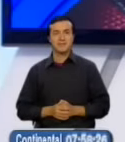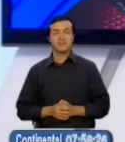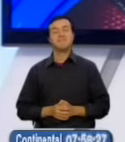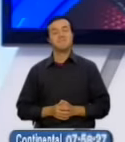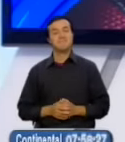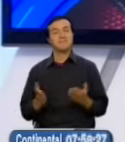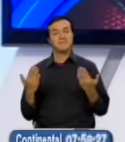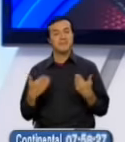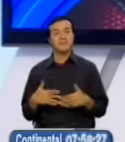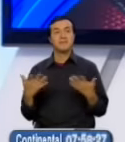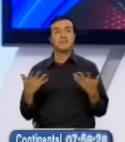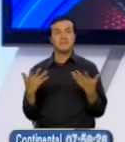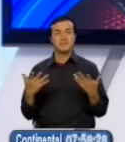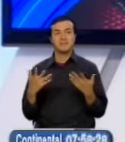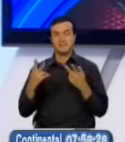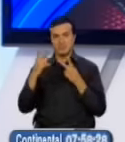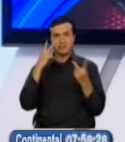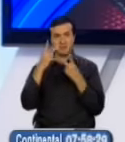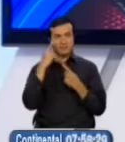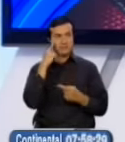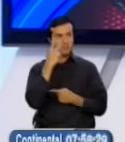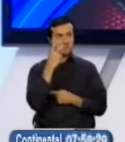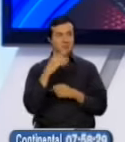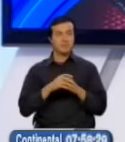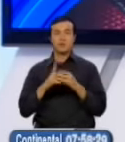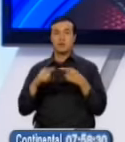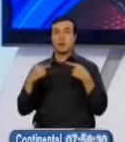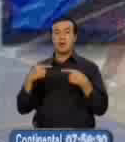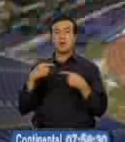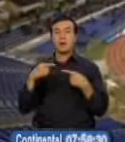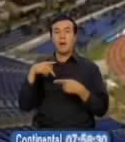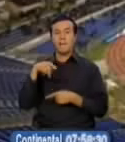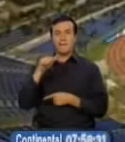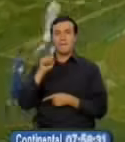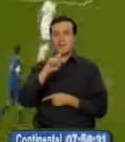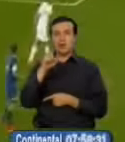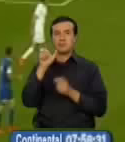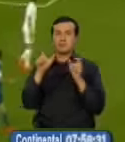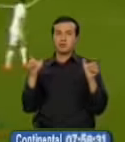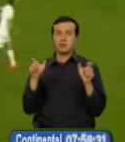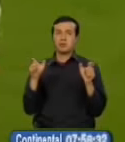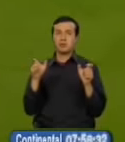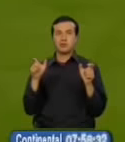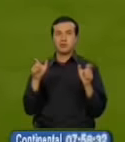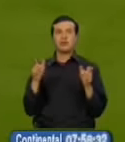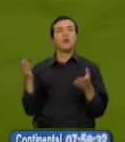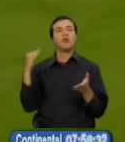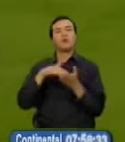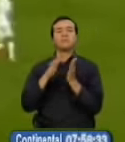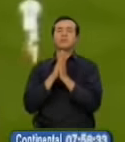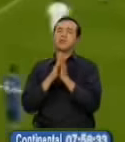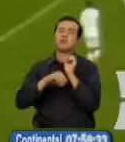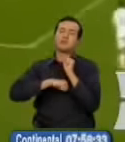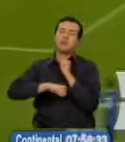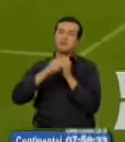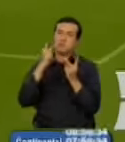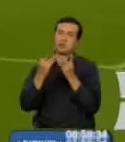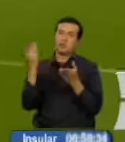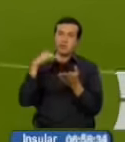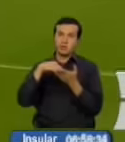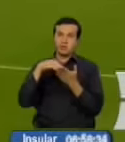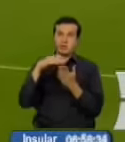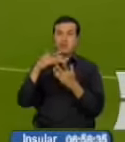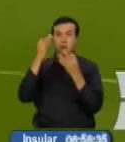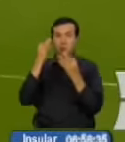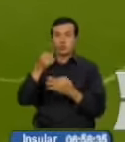Bien, y para cerrar tenemos nuevamente imágenes del partido de La Paz. Mucha gente que nos ha pedido poner nuevamente los goles de este partido que se dio